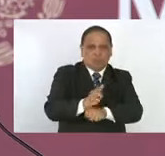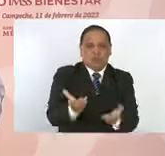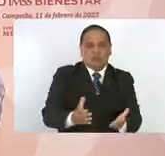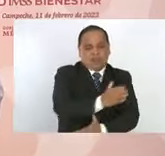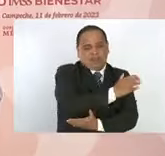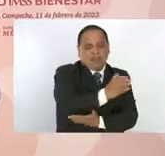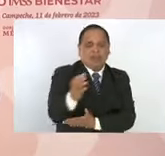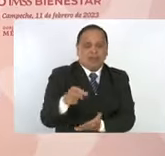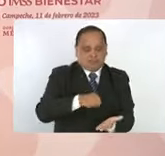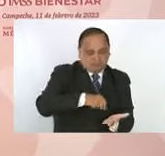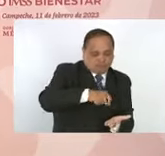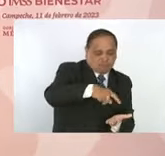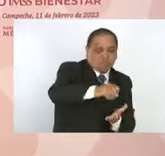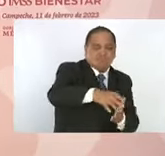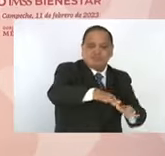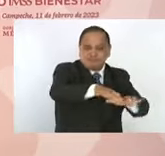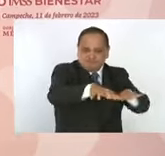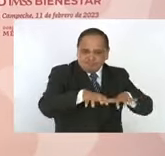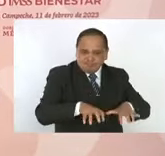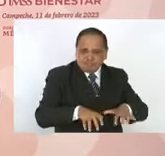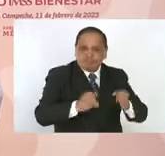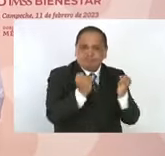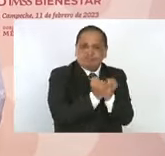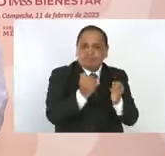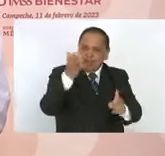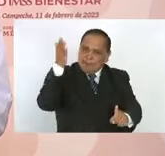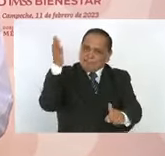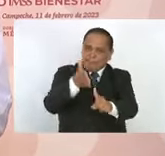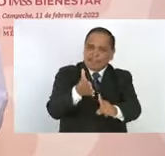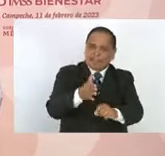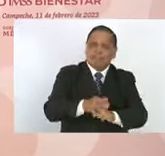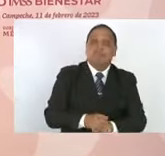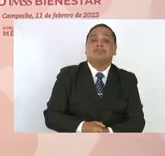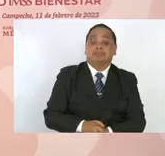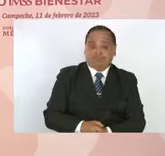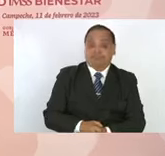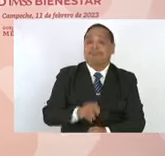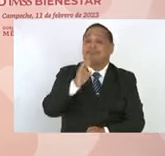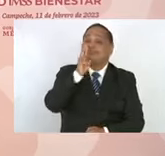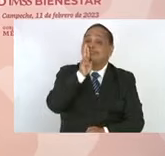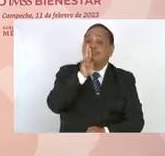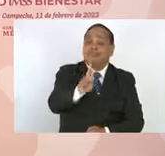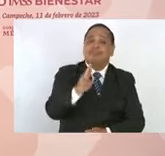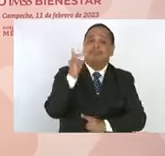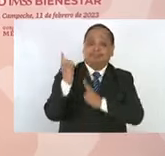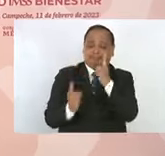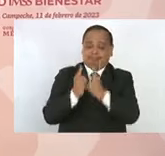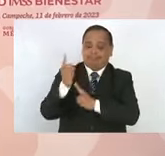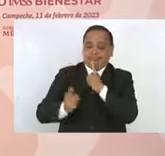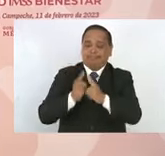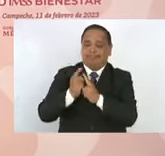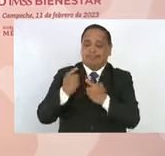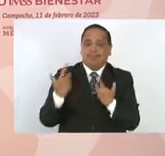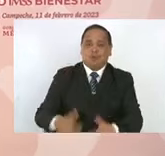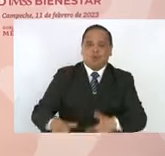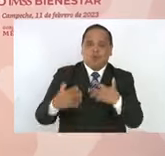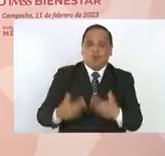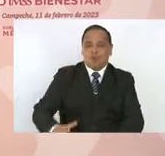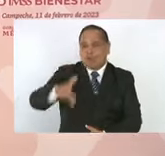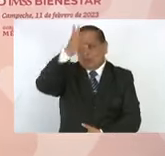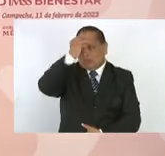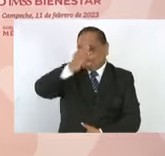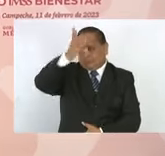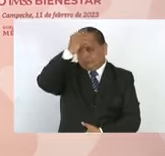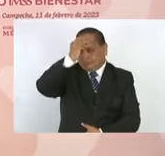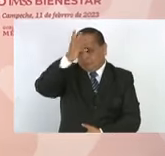agricultura. Es también resultado del notable desarrollo alcanzado en la formación profesional y